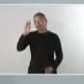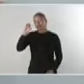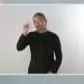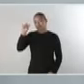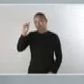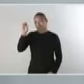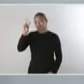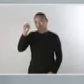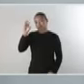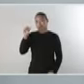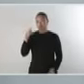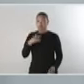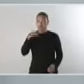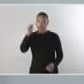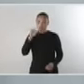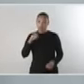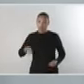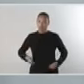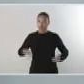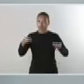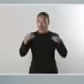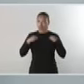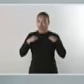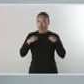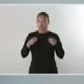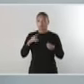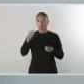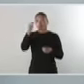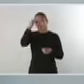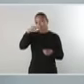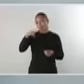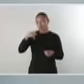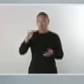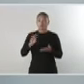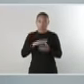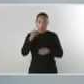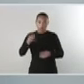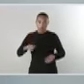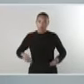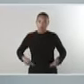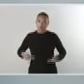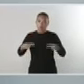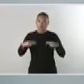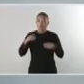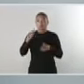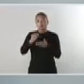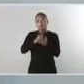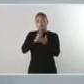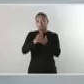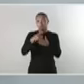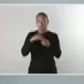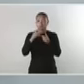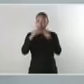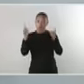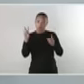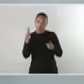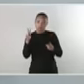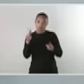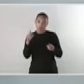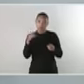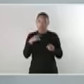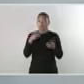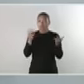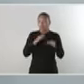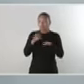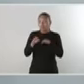de ellos dos Yo vivo en Tamaulipas A diferencia de ellos dos soy empresario A diferencia de ellos dos